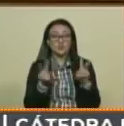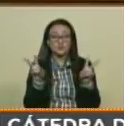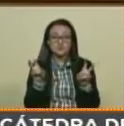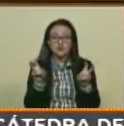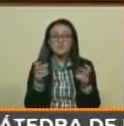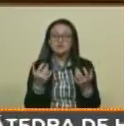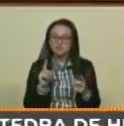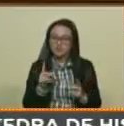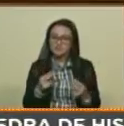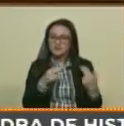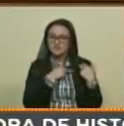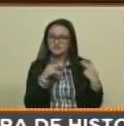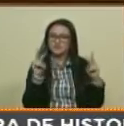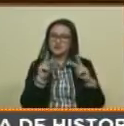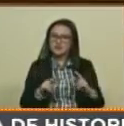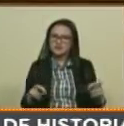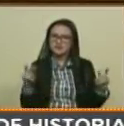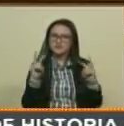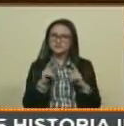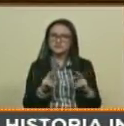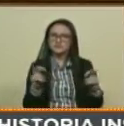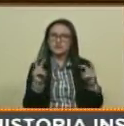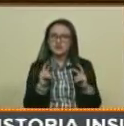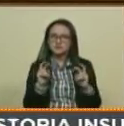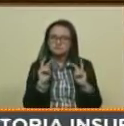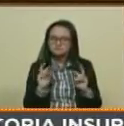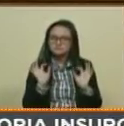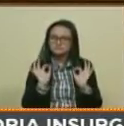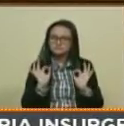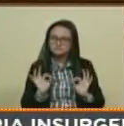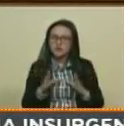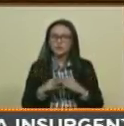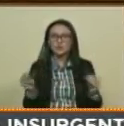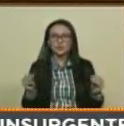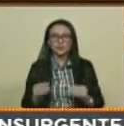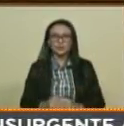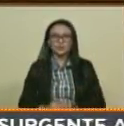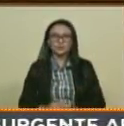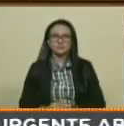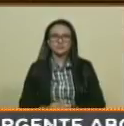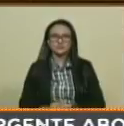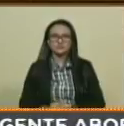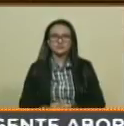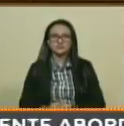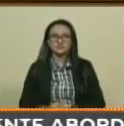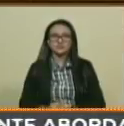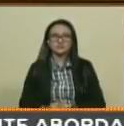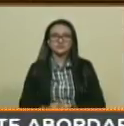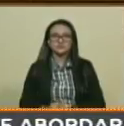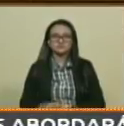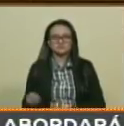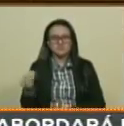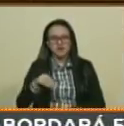muy responsables, revisando, siendo exhaustivos en todo esto. Panama Papers.